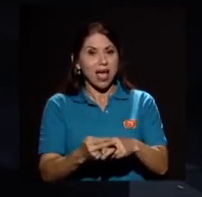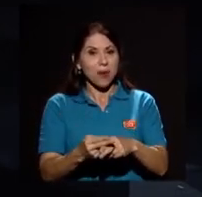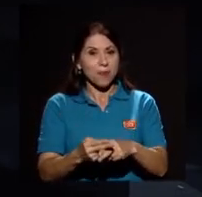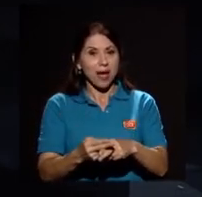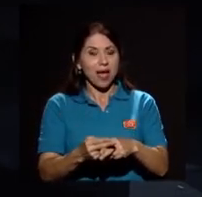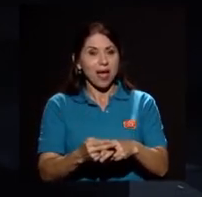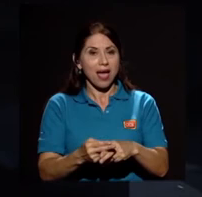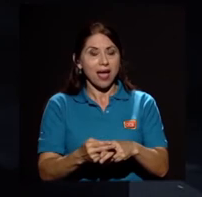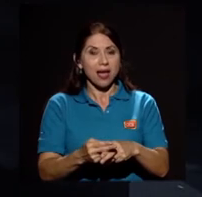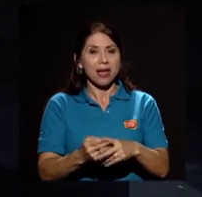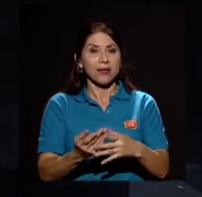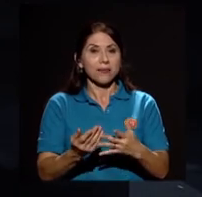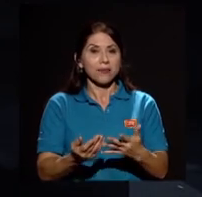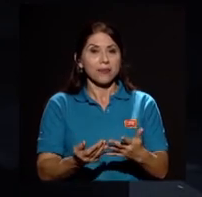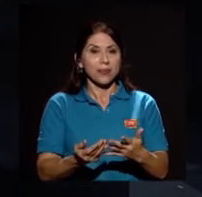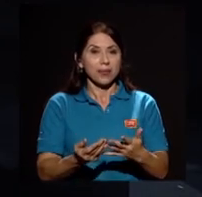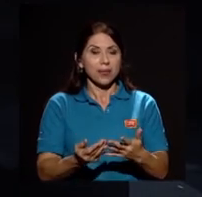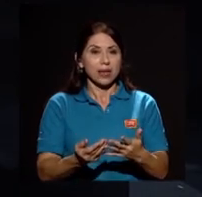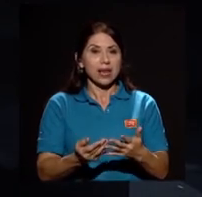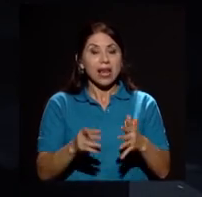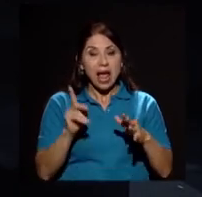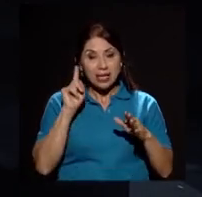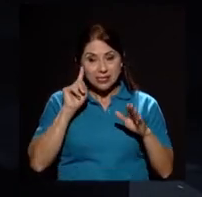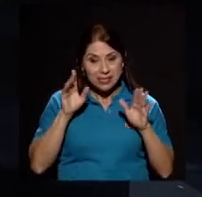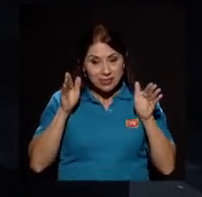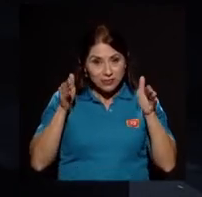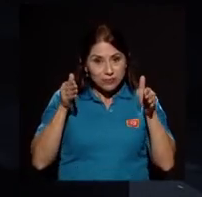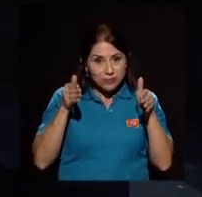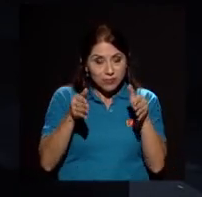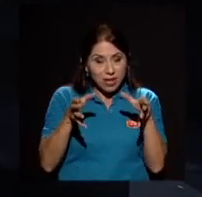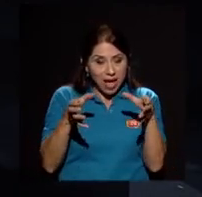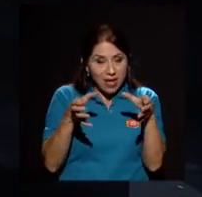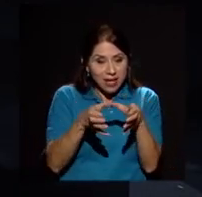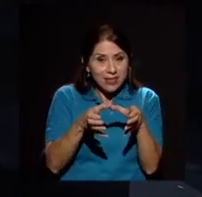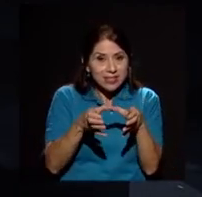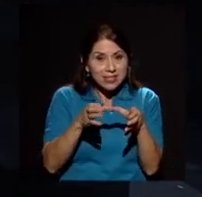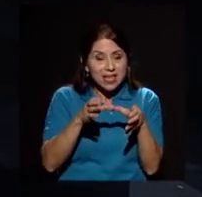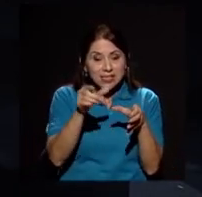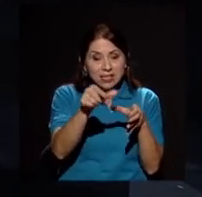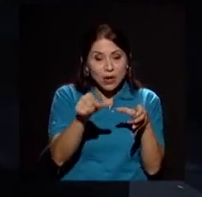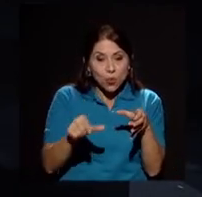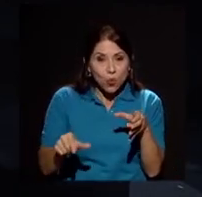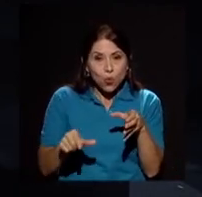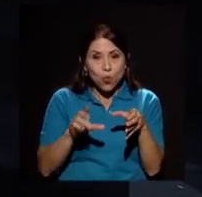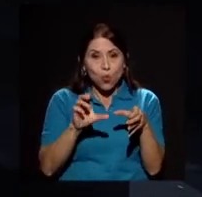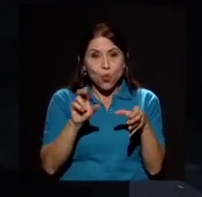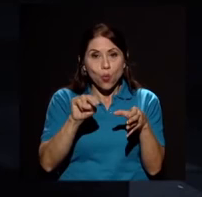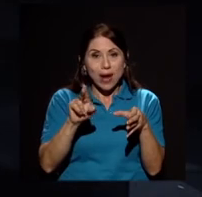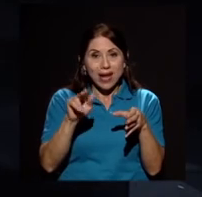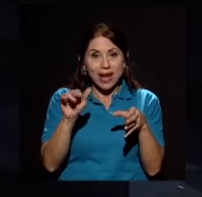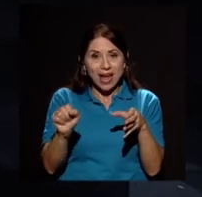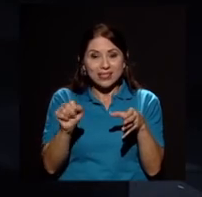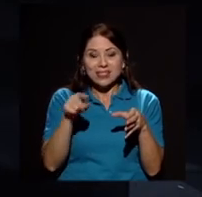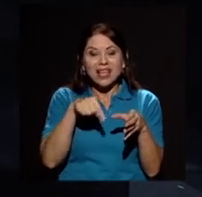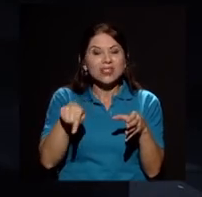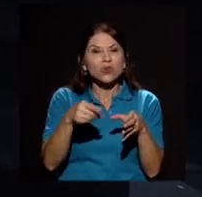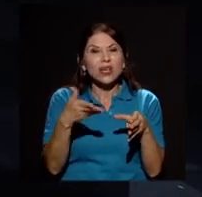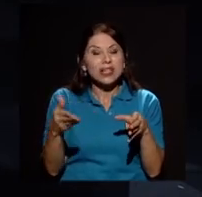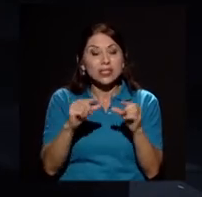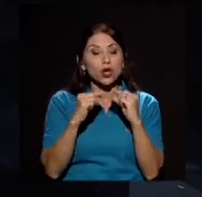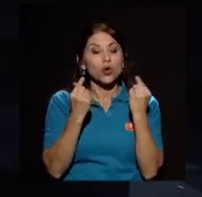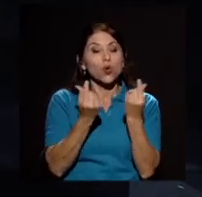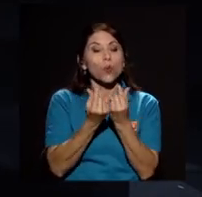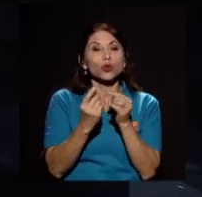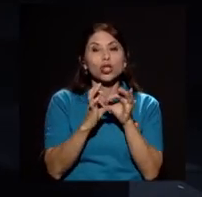agencias de cuencas que son grupos que coordinan la acción del estado pero también